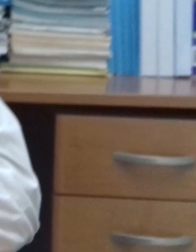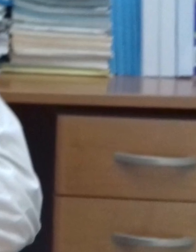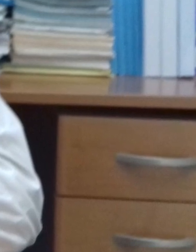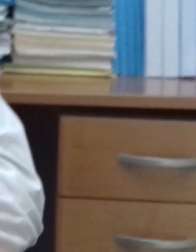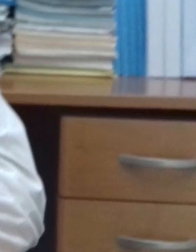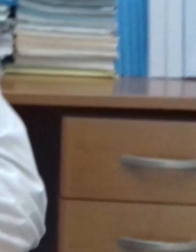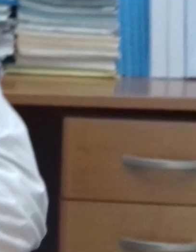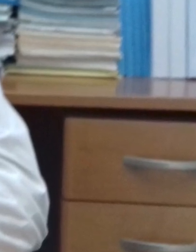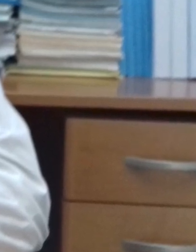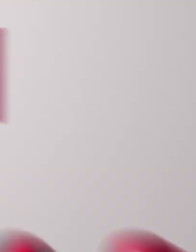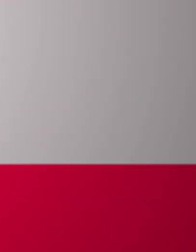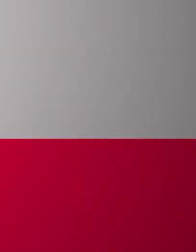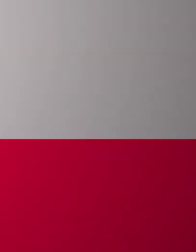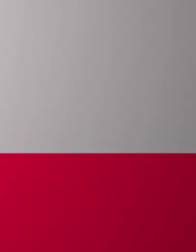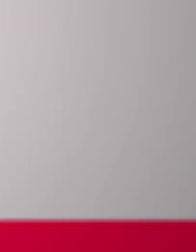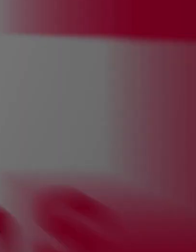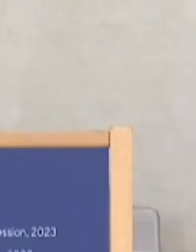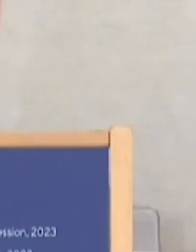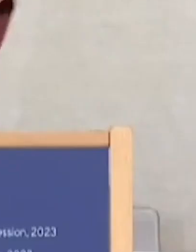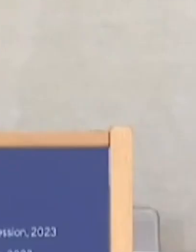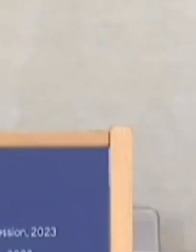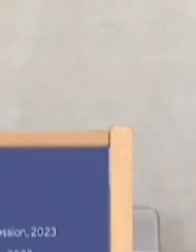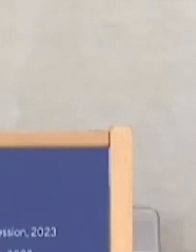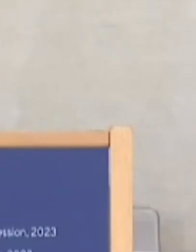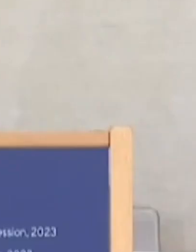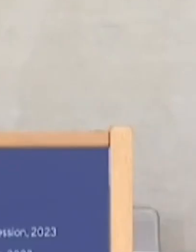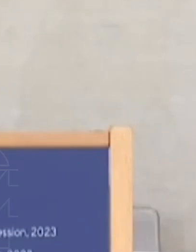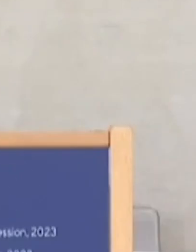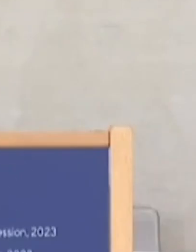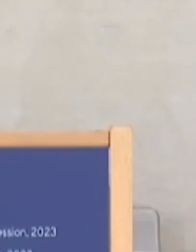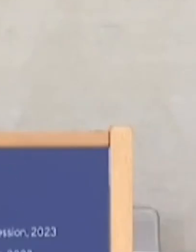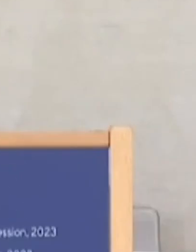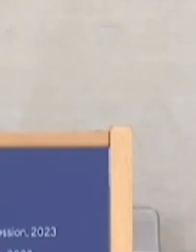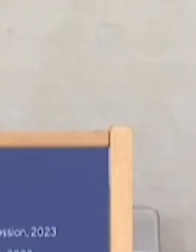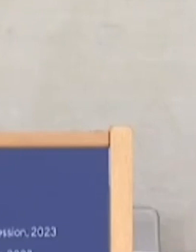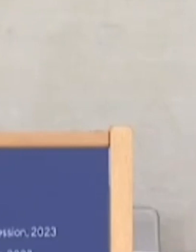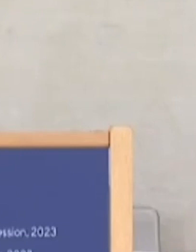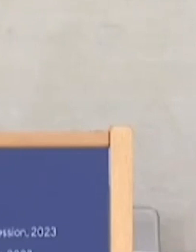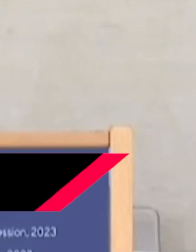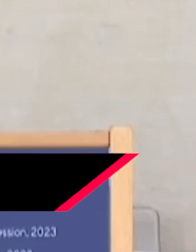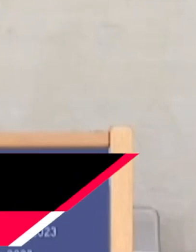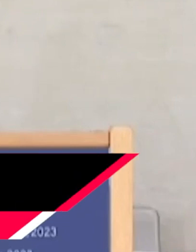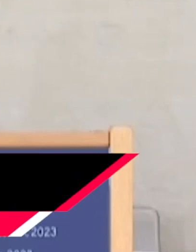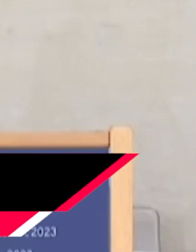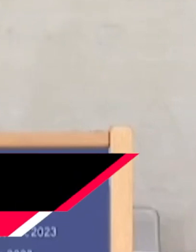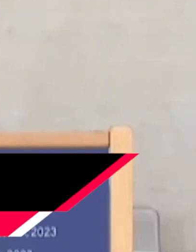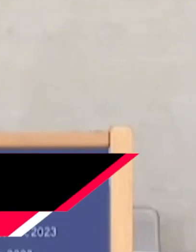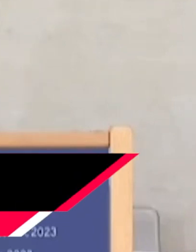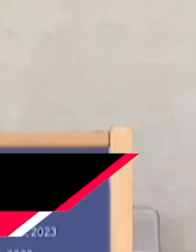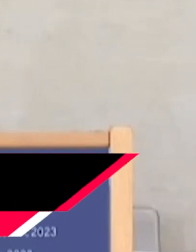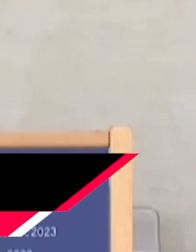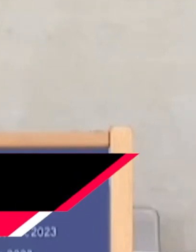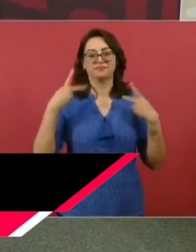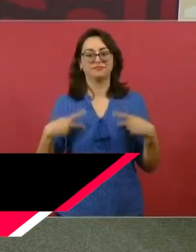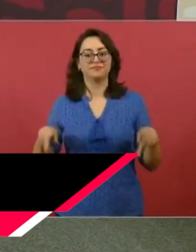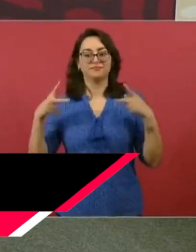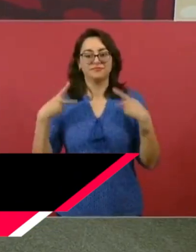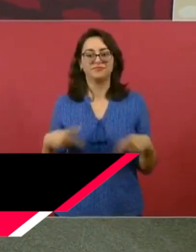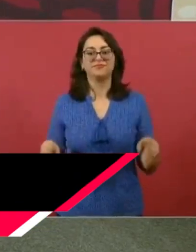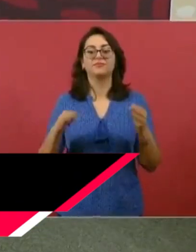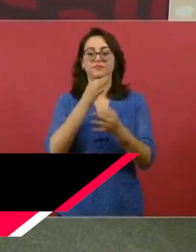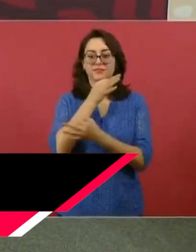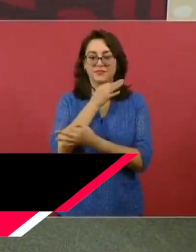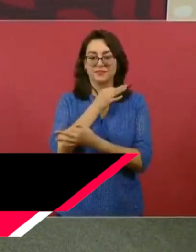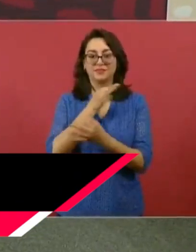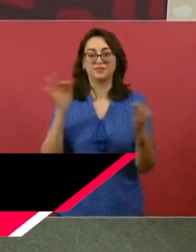motivos personales. Luisa María Alcalde es nombrada nueva secretaria de Gobernación. El presidente López